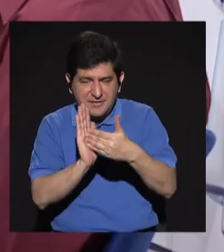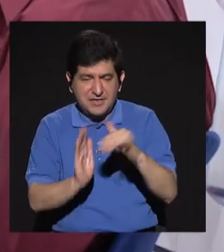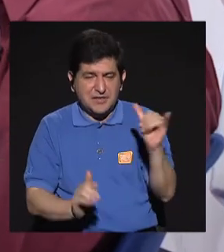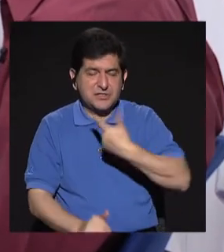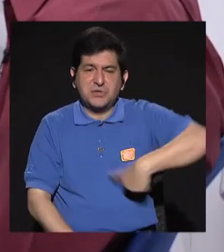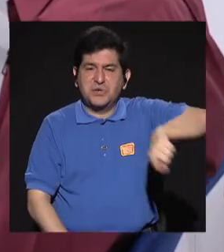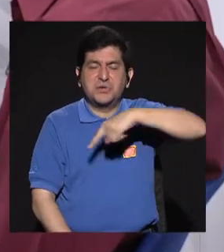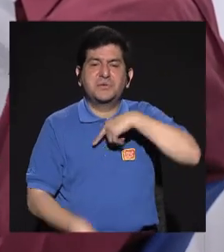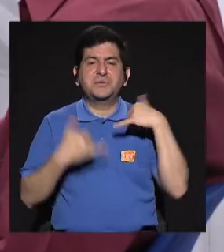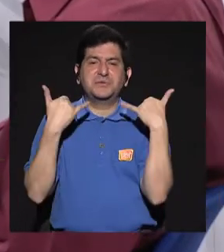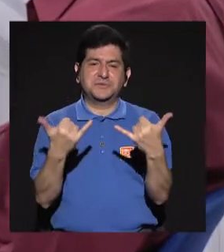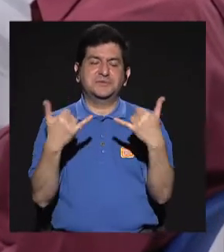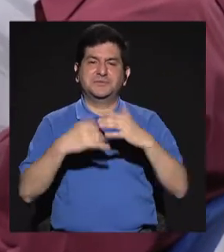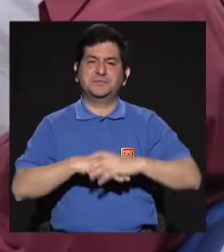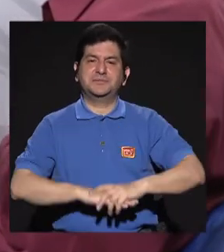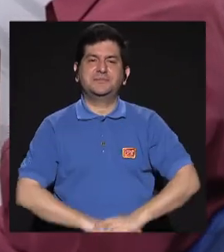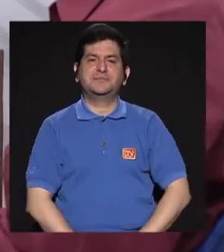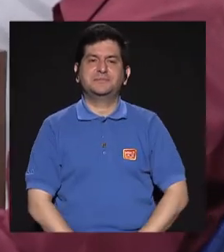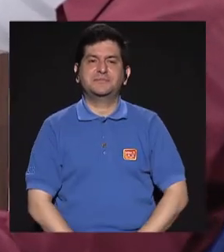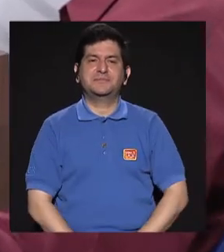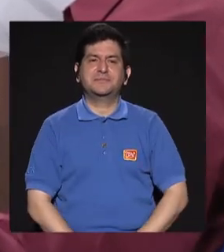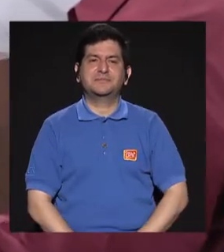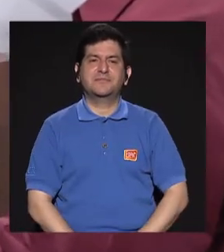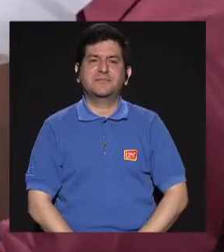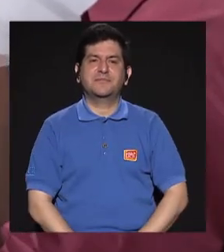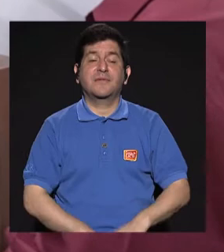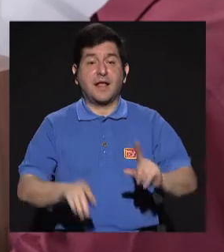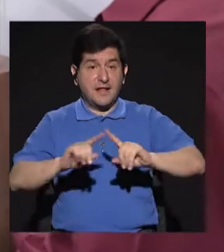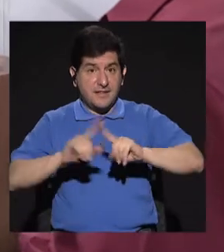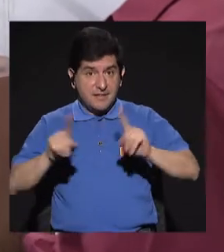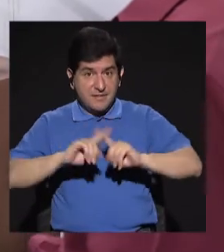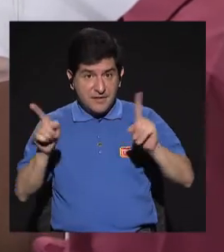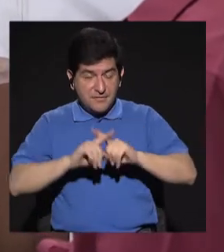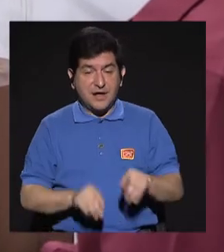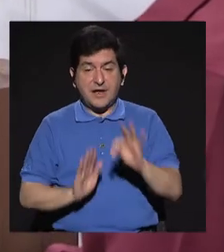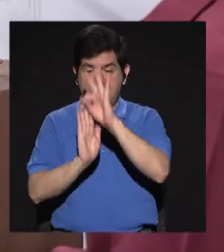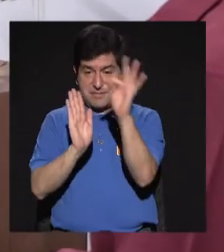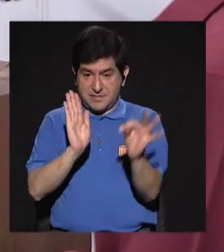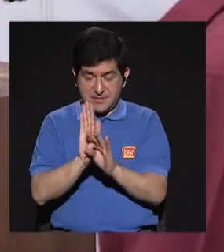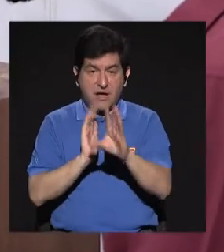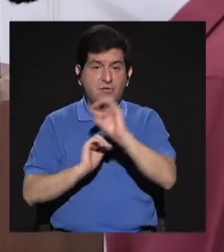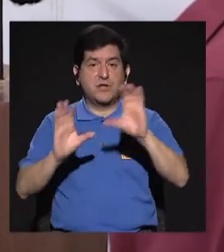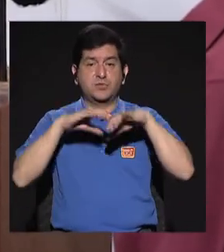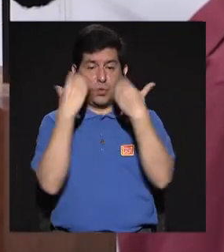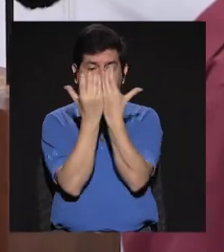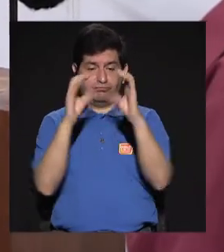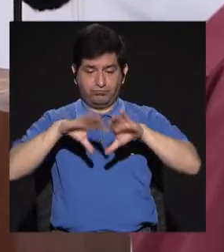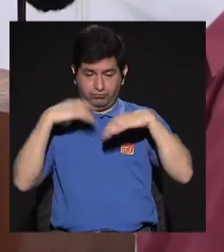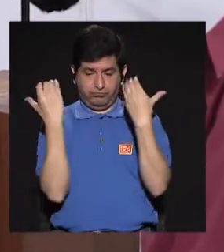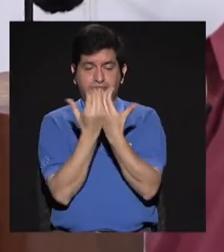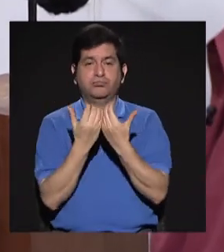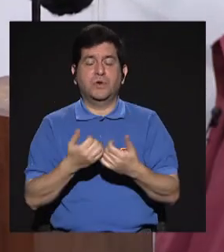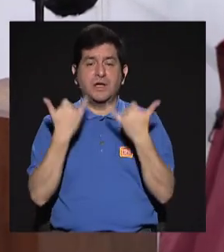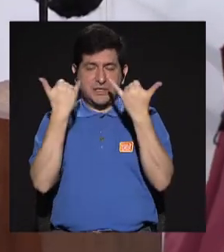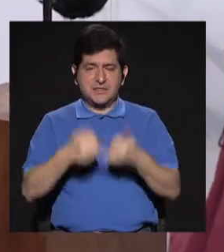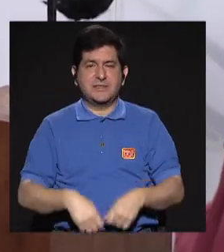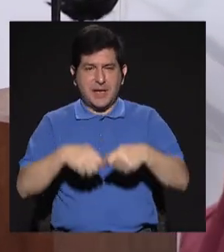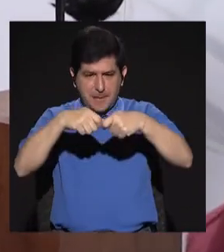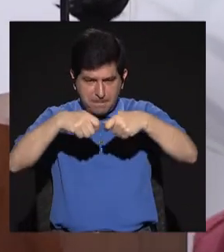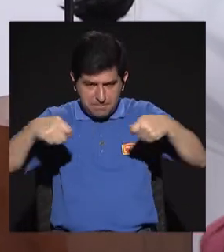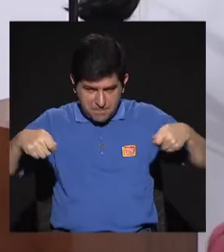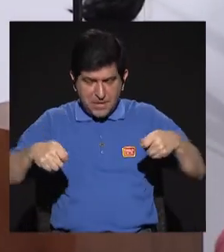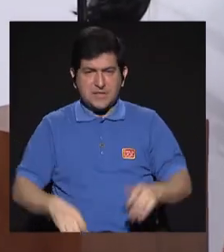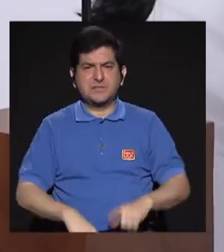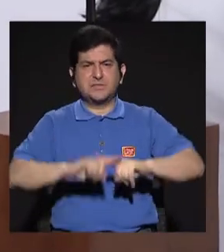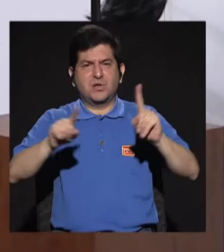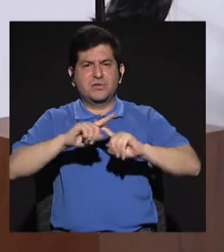sufren los los nuestros también actualmente y entonces hay una serie de tablas o clasificaciones verdad que en